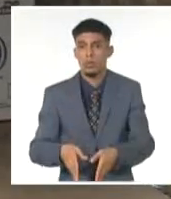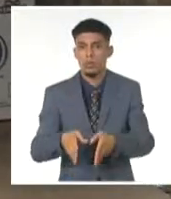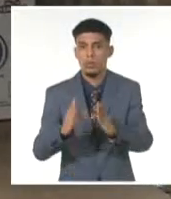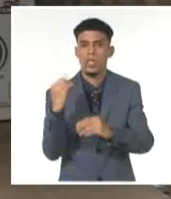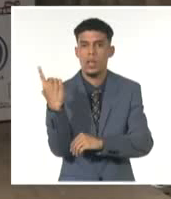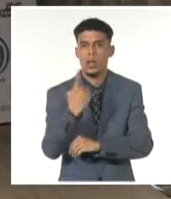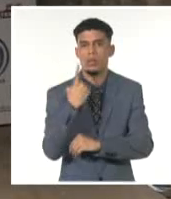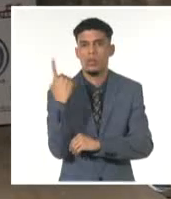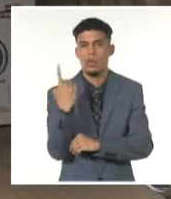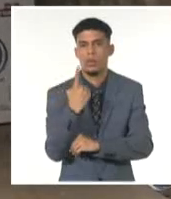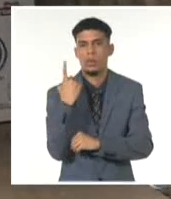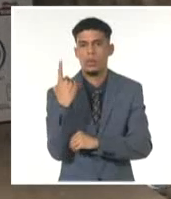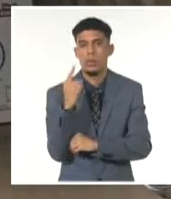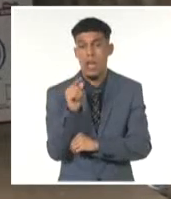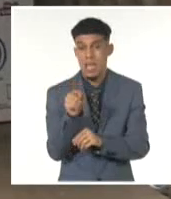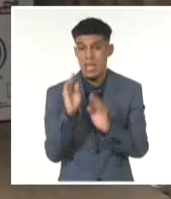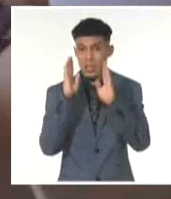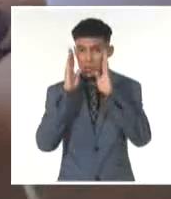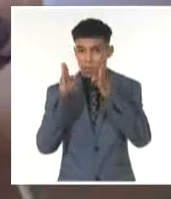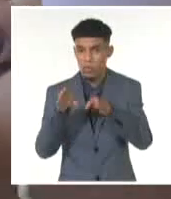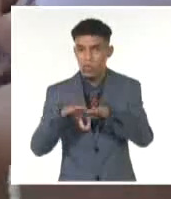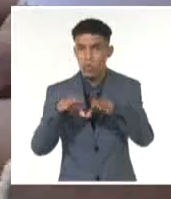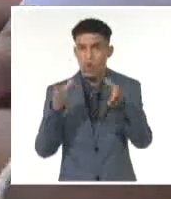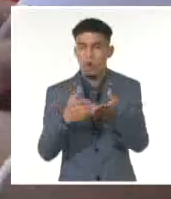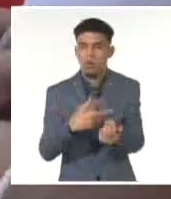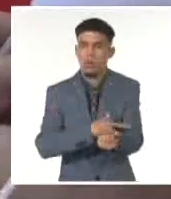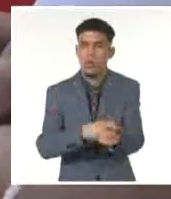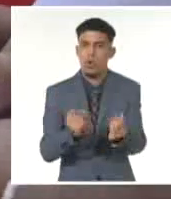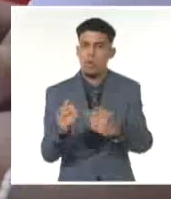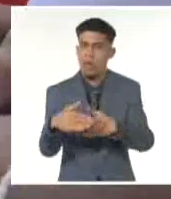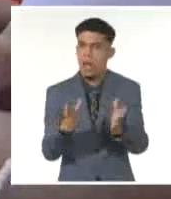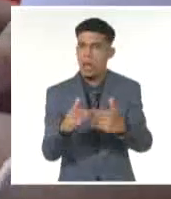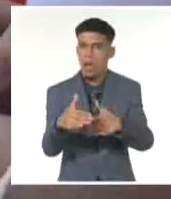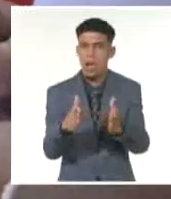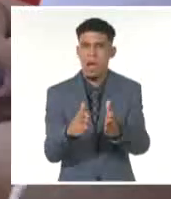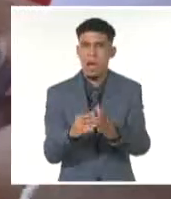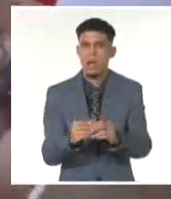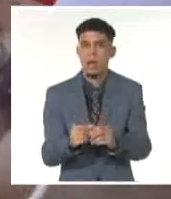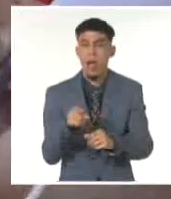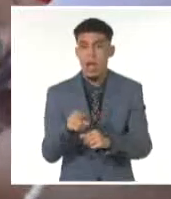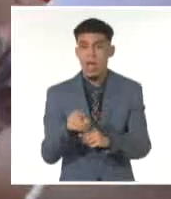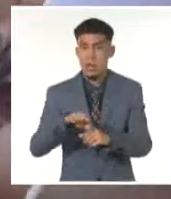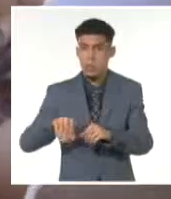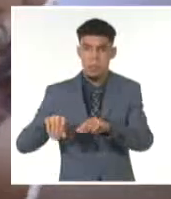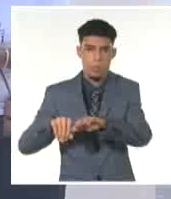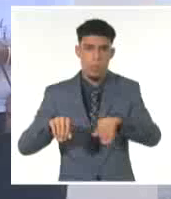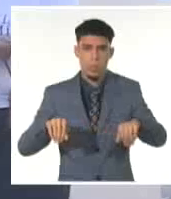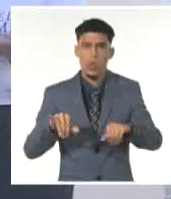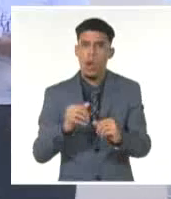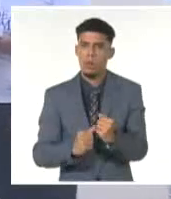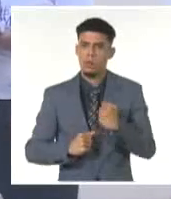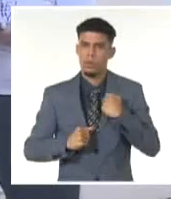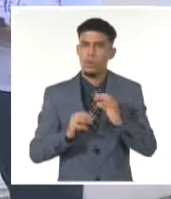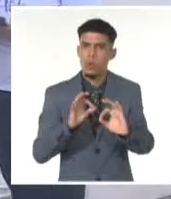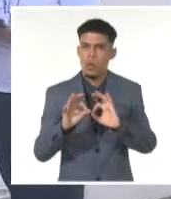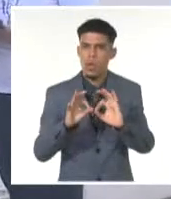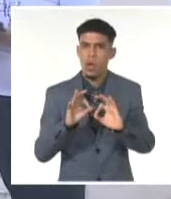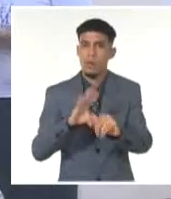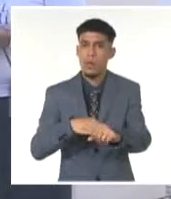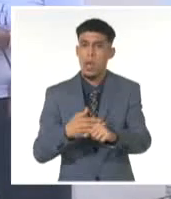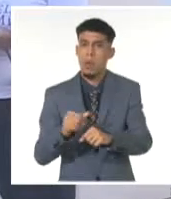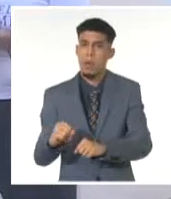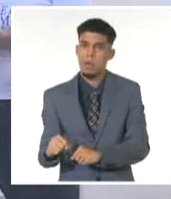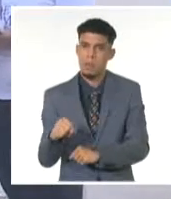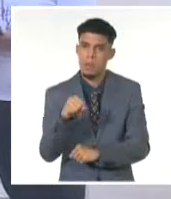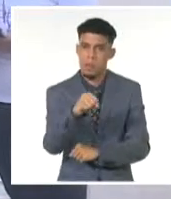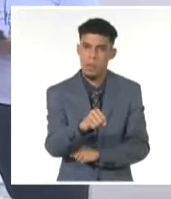nacional, donde se concentran las donaciones para la clasificación, custodia, traslado y entrega